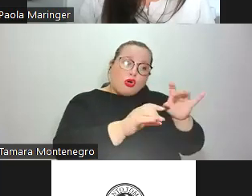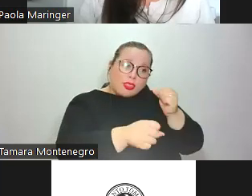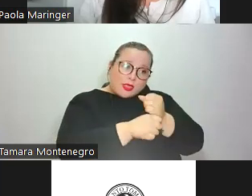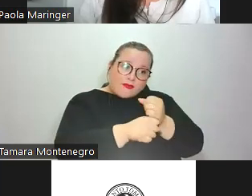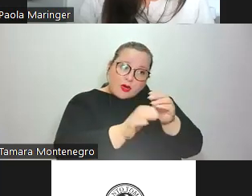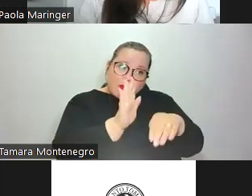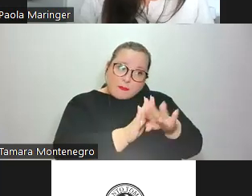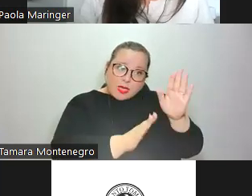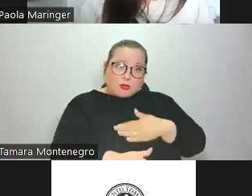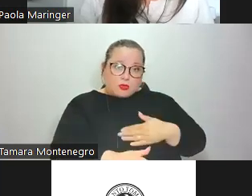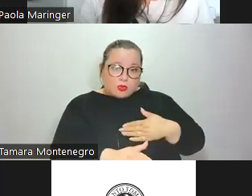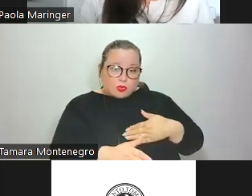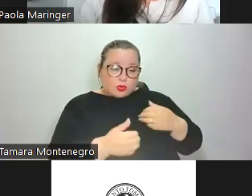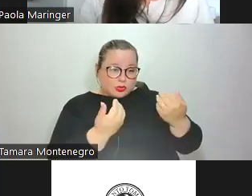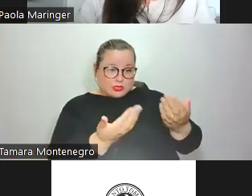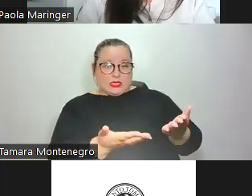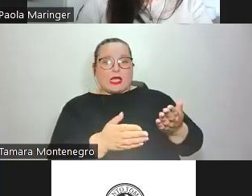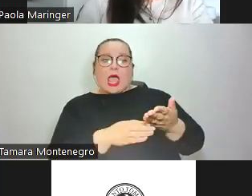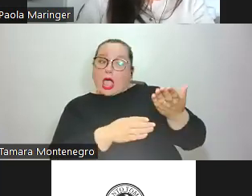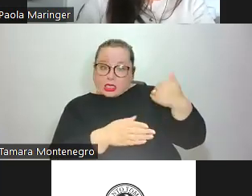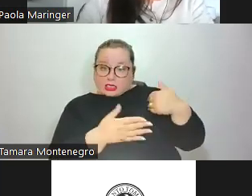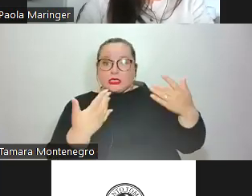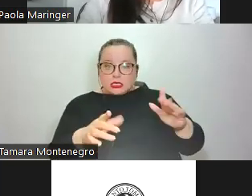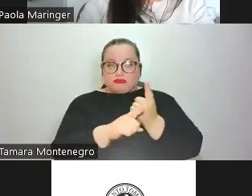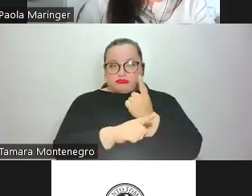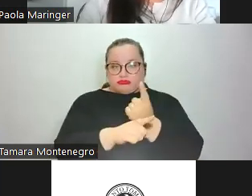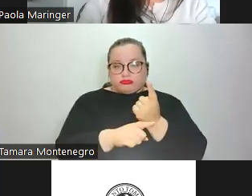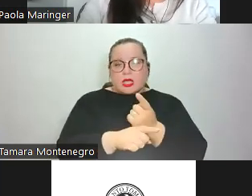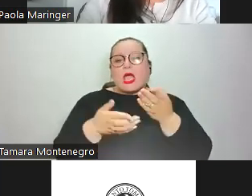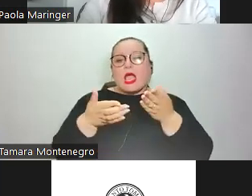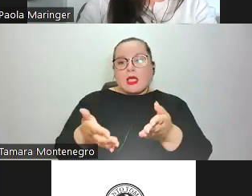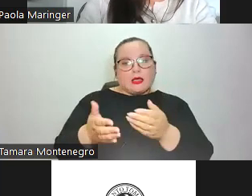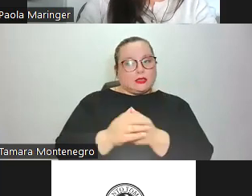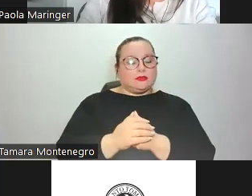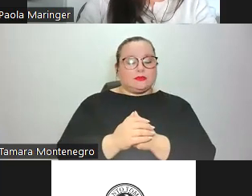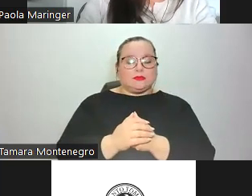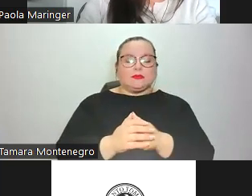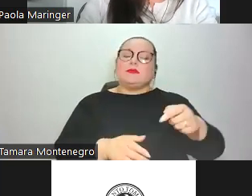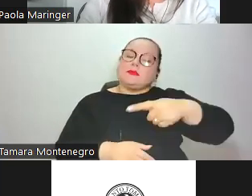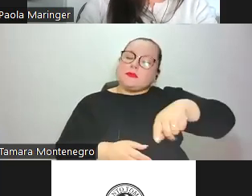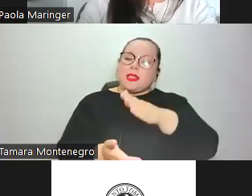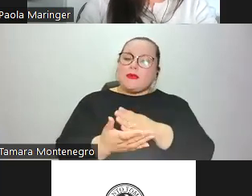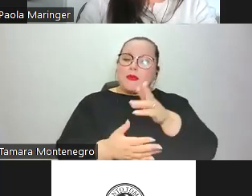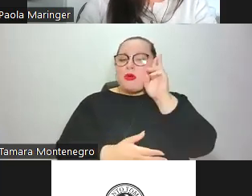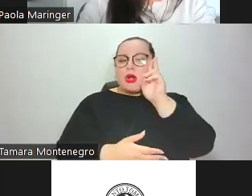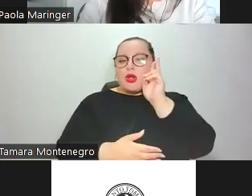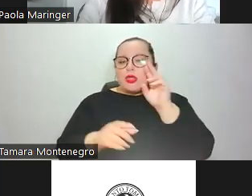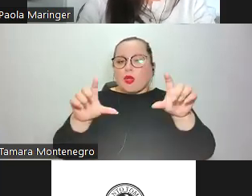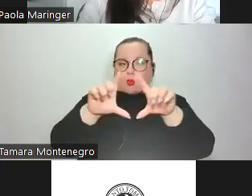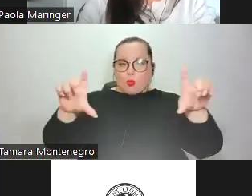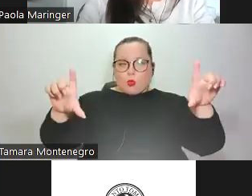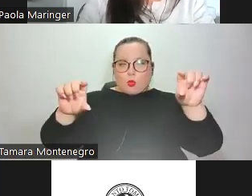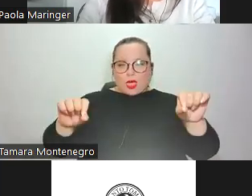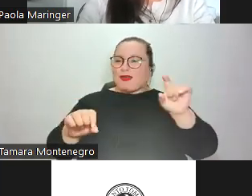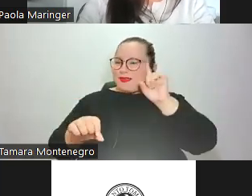fue lo que vimos las sesiones anteriores, ahí vamos a recordar este cuadrito que estoy segura